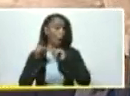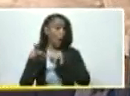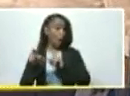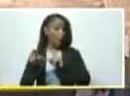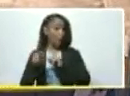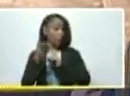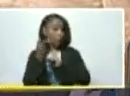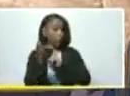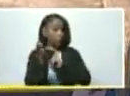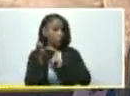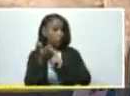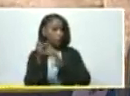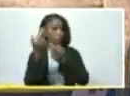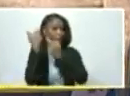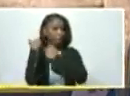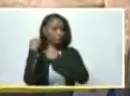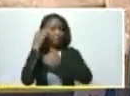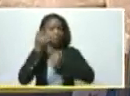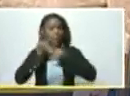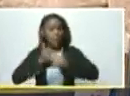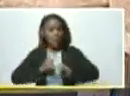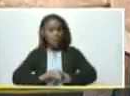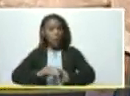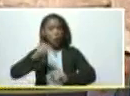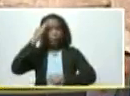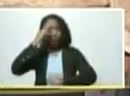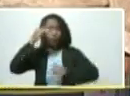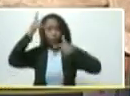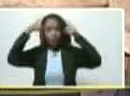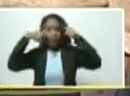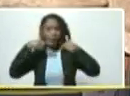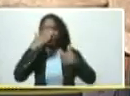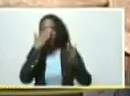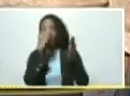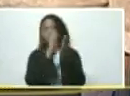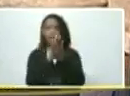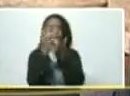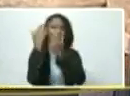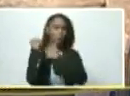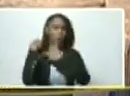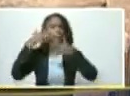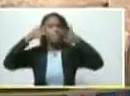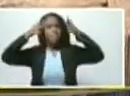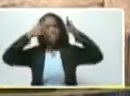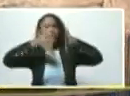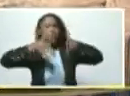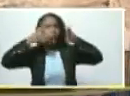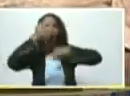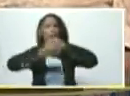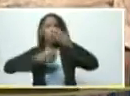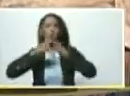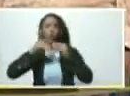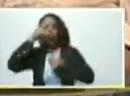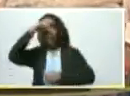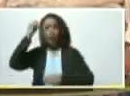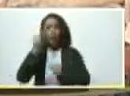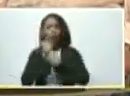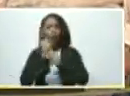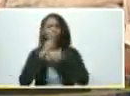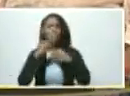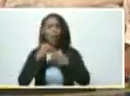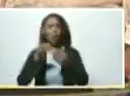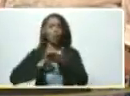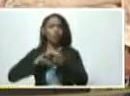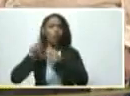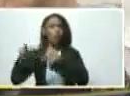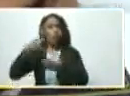usted, como digno hijo de nuestro comandante Chávez, se ha puesto al frente y ha orientado que hagamos todo el trabajo para recuperar